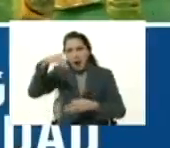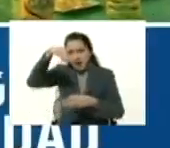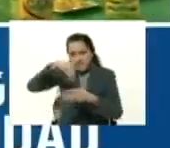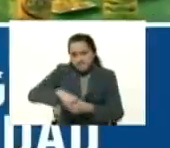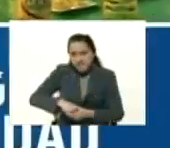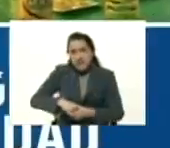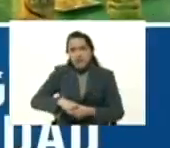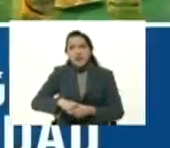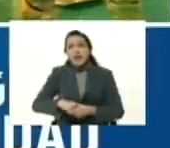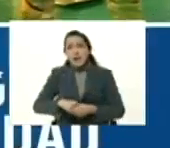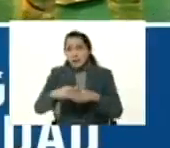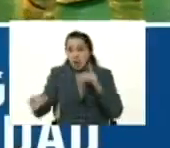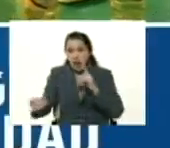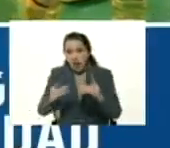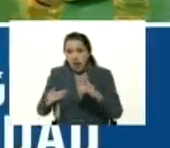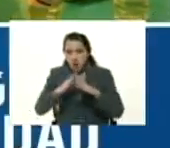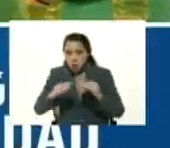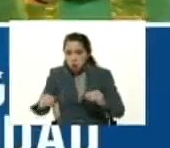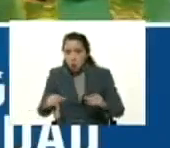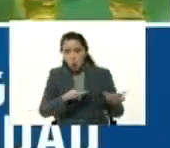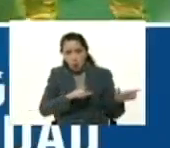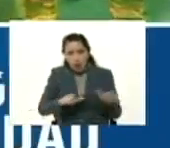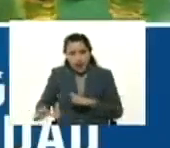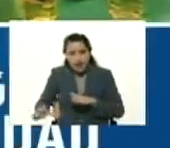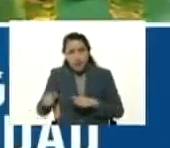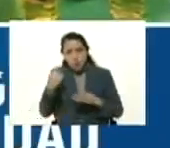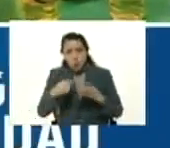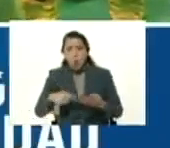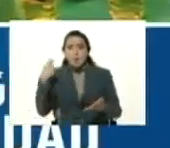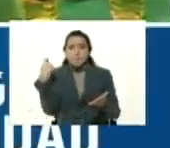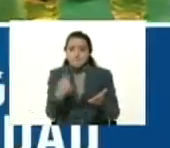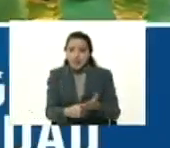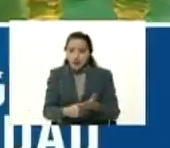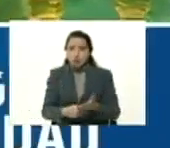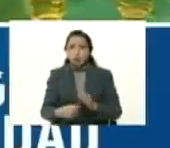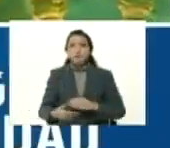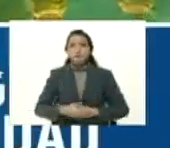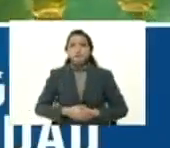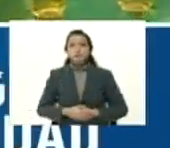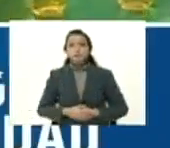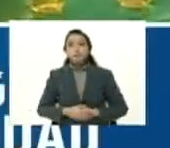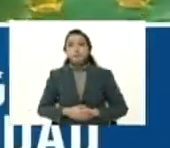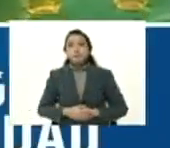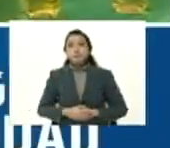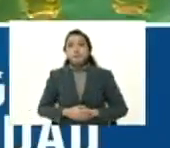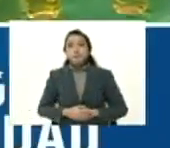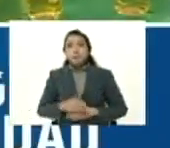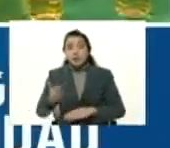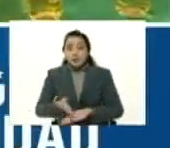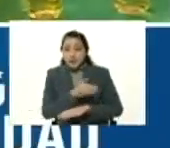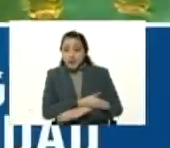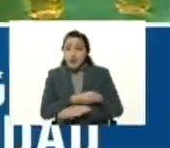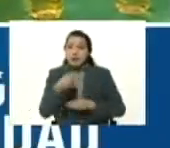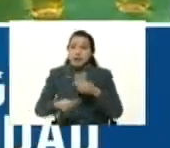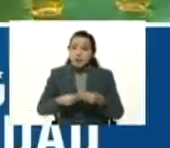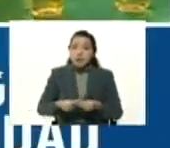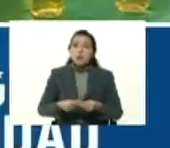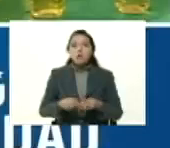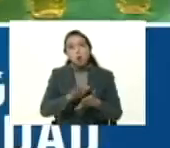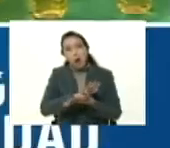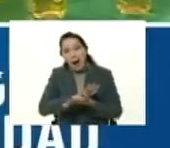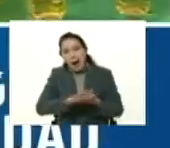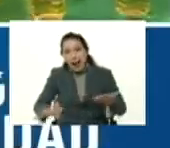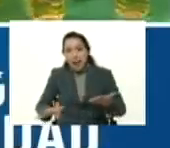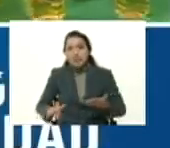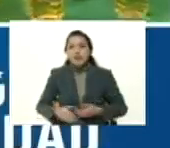dentro del decreto, todos los productos terminados pagan su arancel y las materias primas están exoneradas de pleno derecho, lo cual le